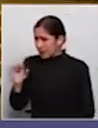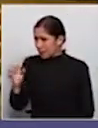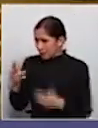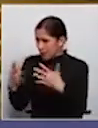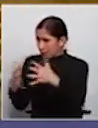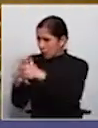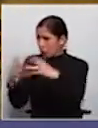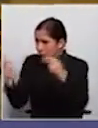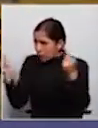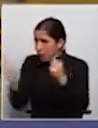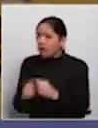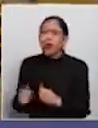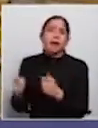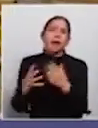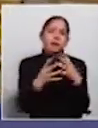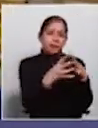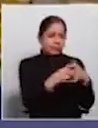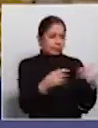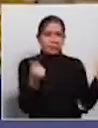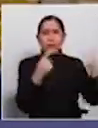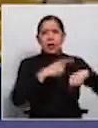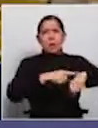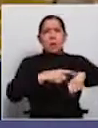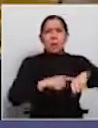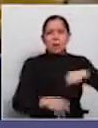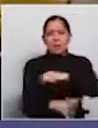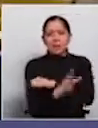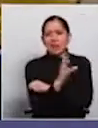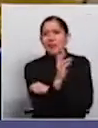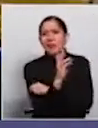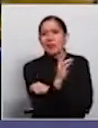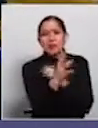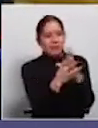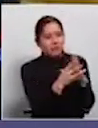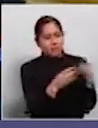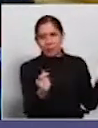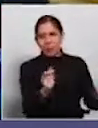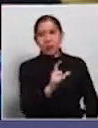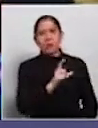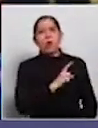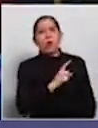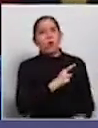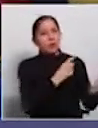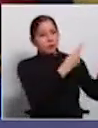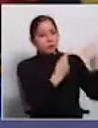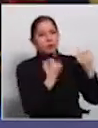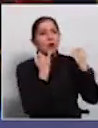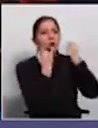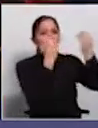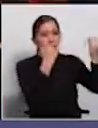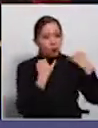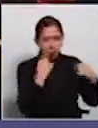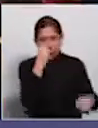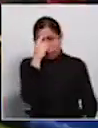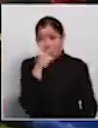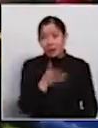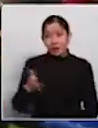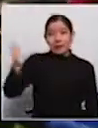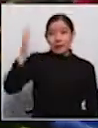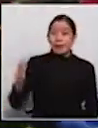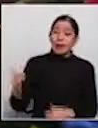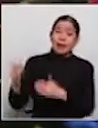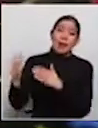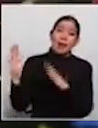levantado? Se ha levantado al promediar las 6 de la mañana. El tránsito ha venido a comunicar que todo está normal. Las salidas hacia el occidente